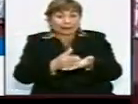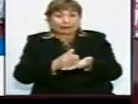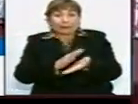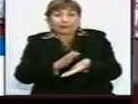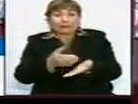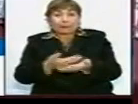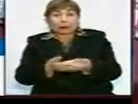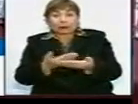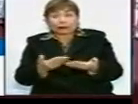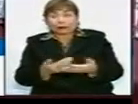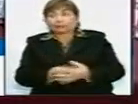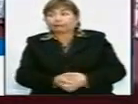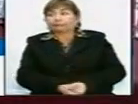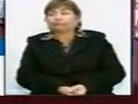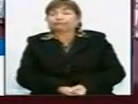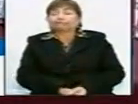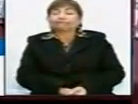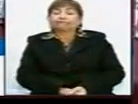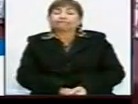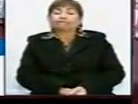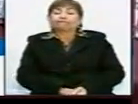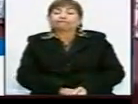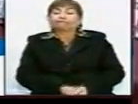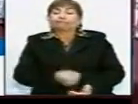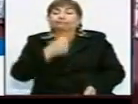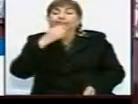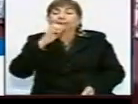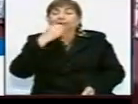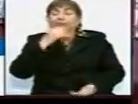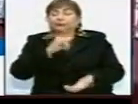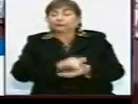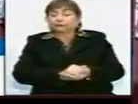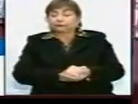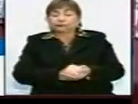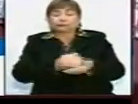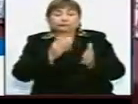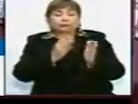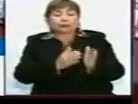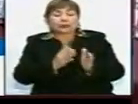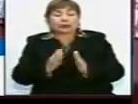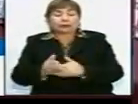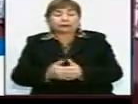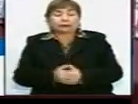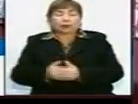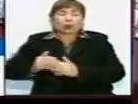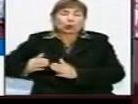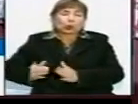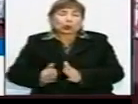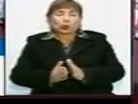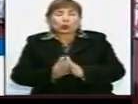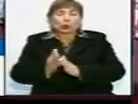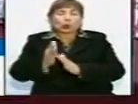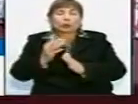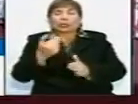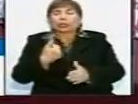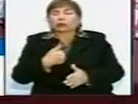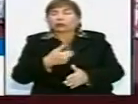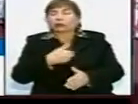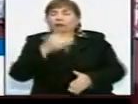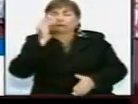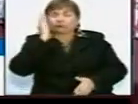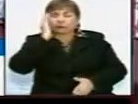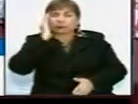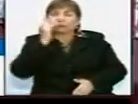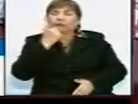otra y la otra parte el que mantiene la ruta sobre lo que nosotros debemos seguir como le